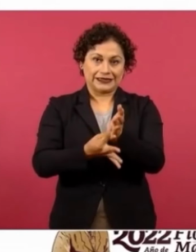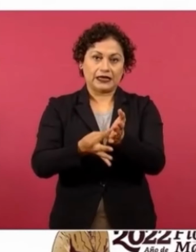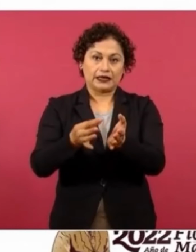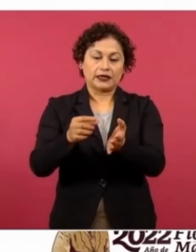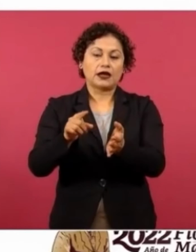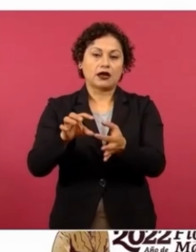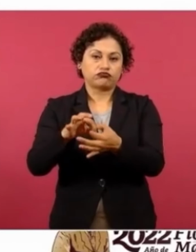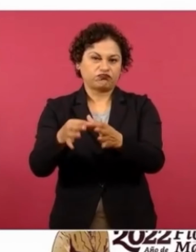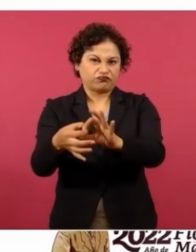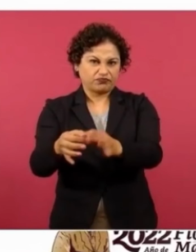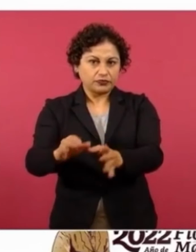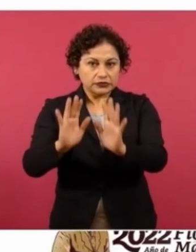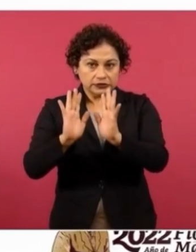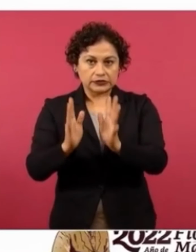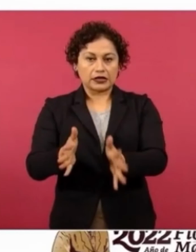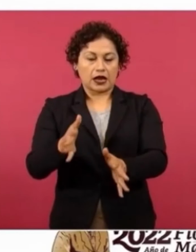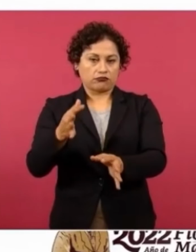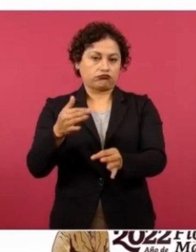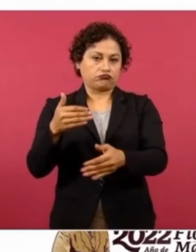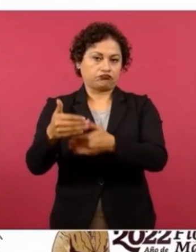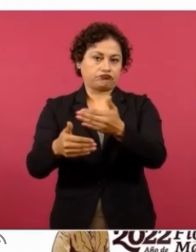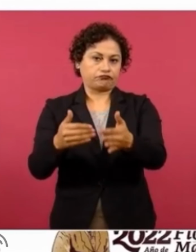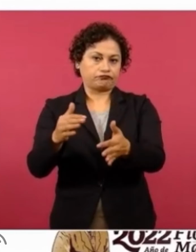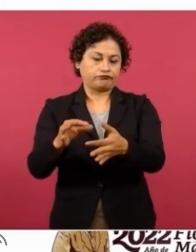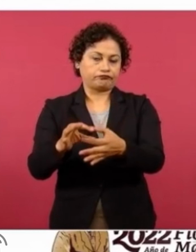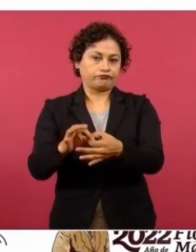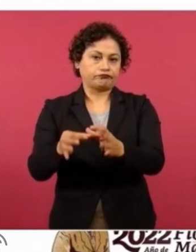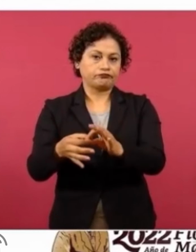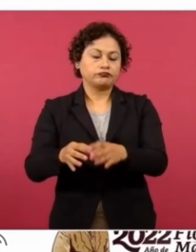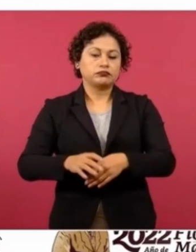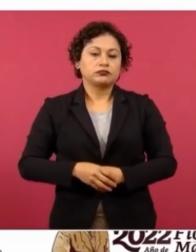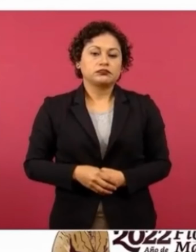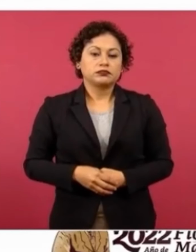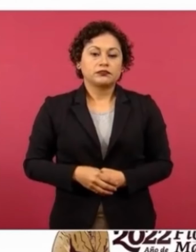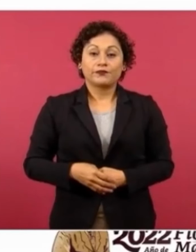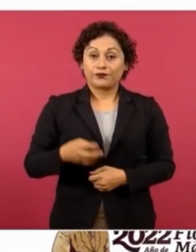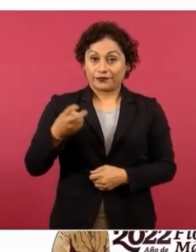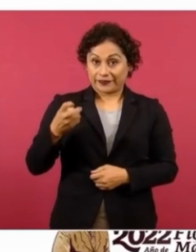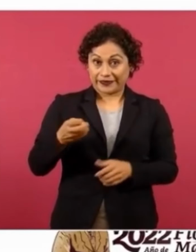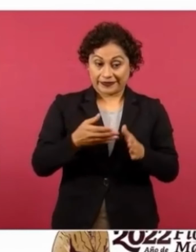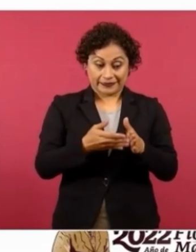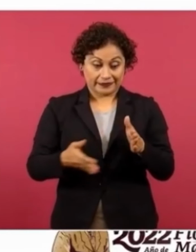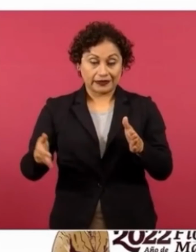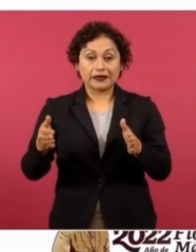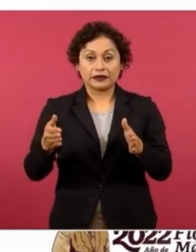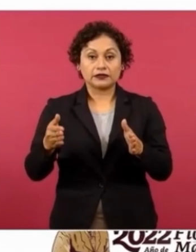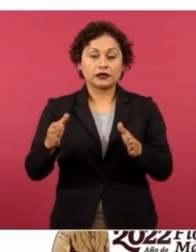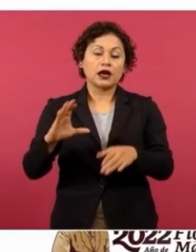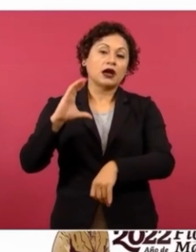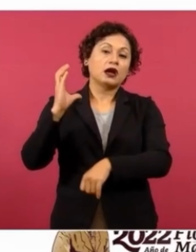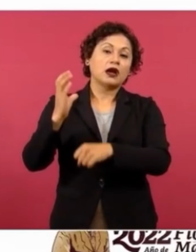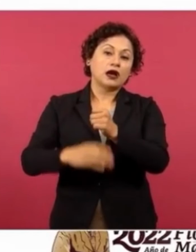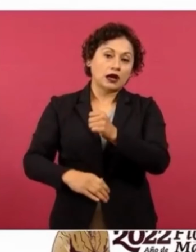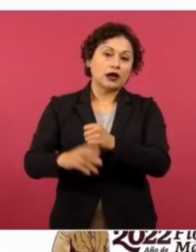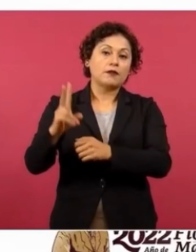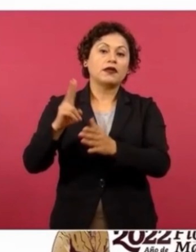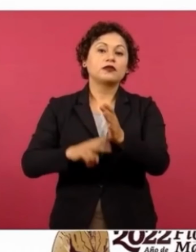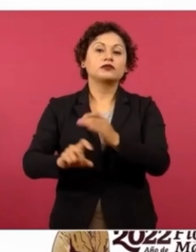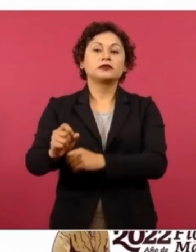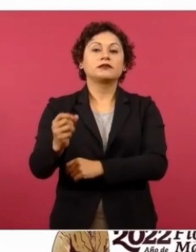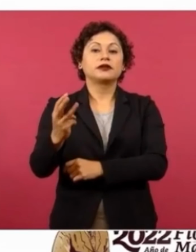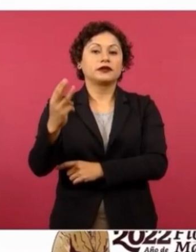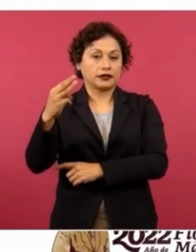ya importante. Esta parte de la obra, la terminación es en marzo del